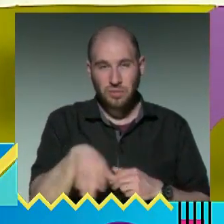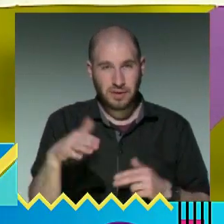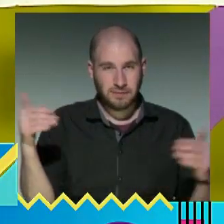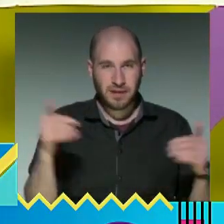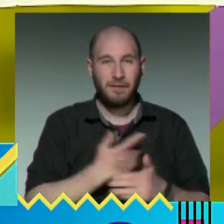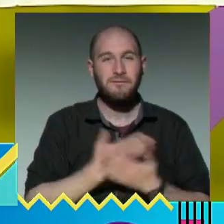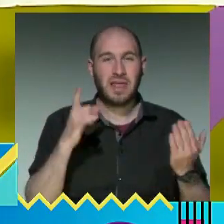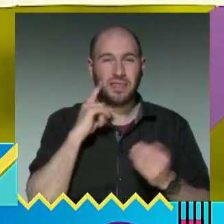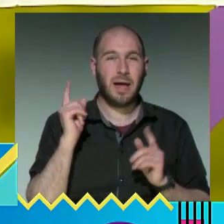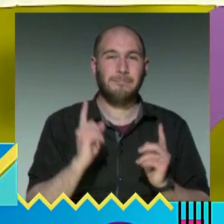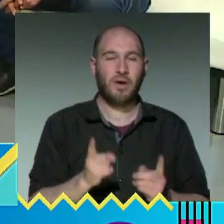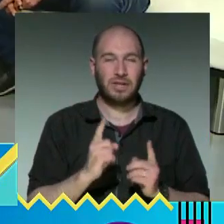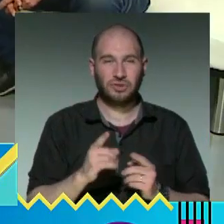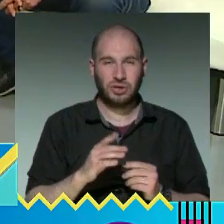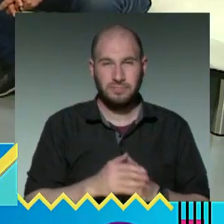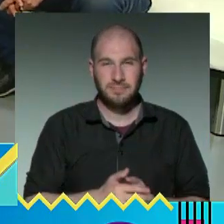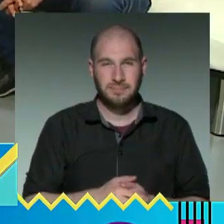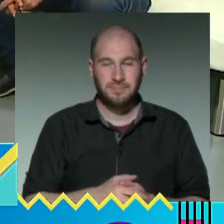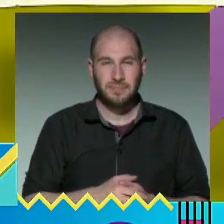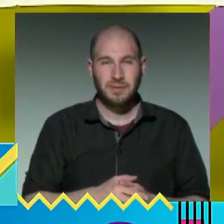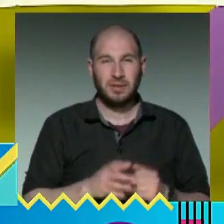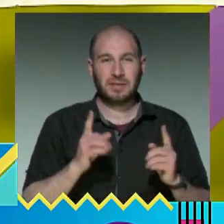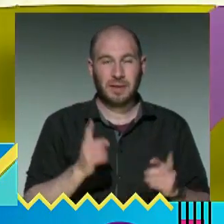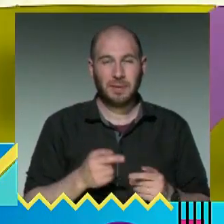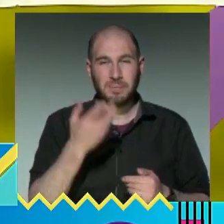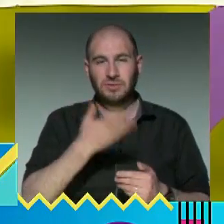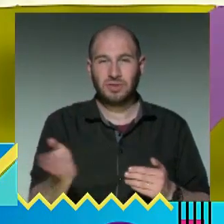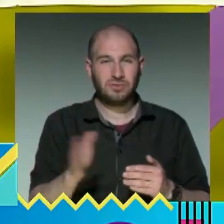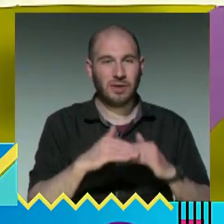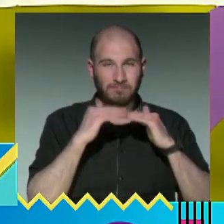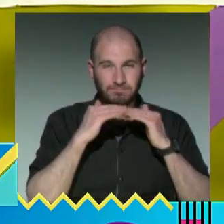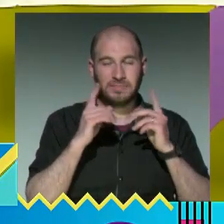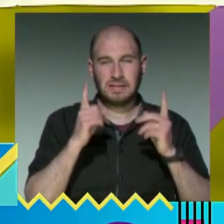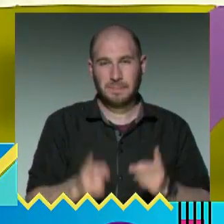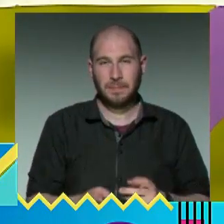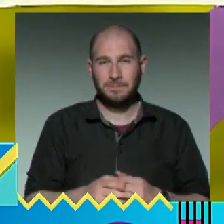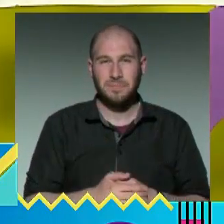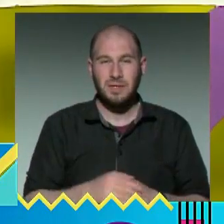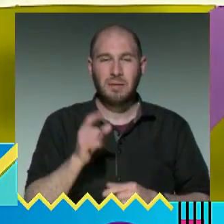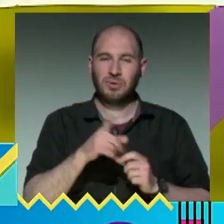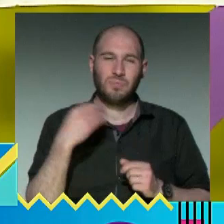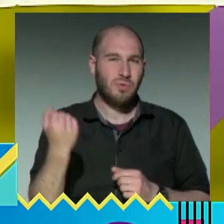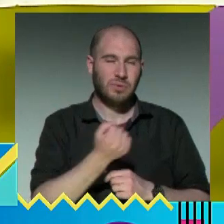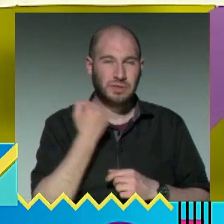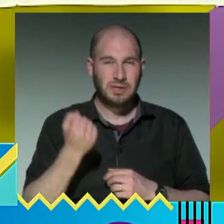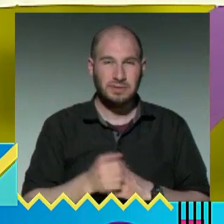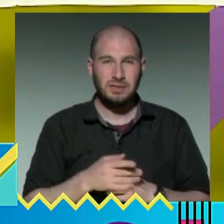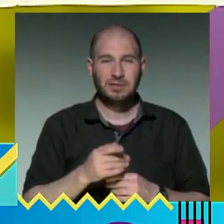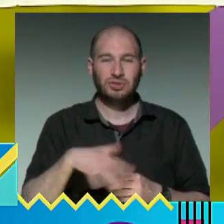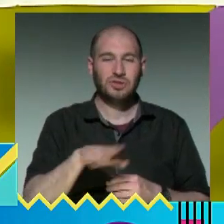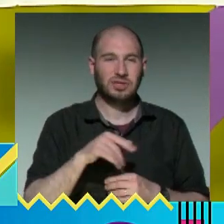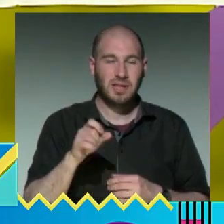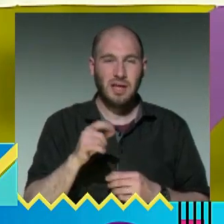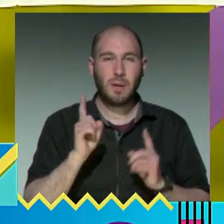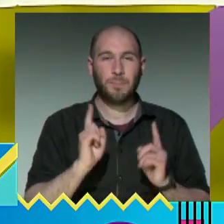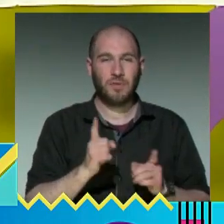acá, feliz día del profesor y de la profesora, y a todos los que nos estén viendo, por supuesto, actores fundamentales, ¿sí?, de nuestra sociedad,